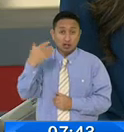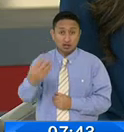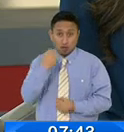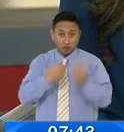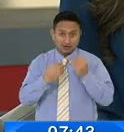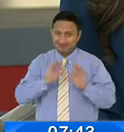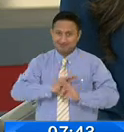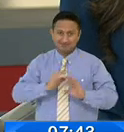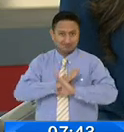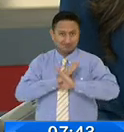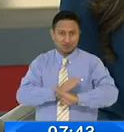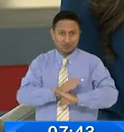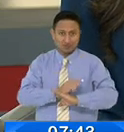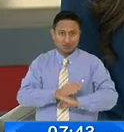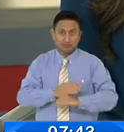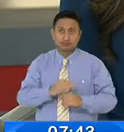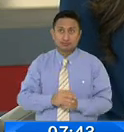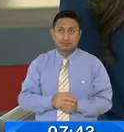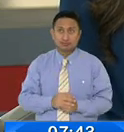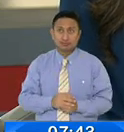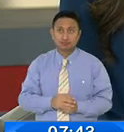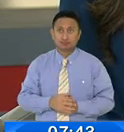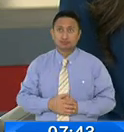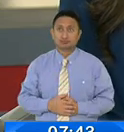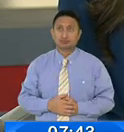hambre, medida que fue levantada horas más tarde.